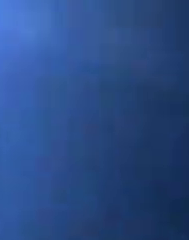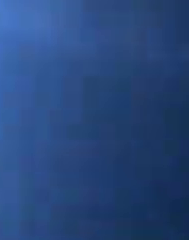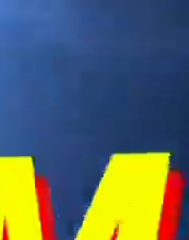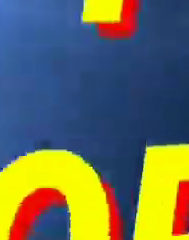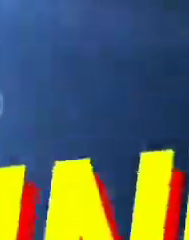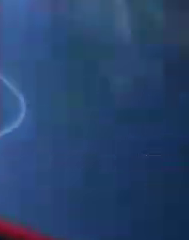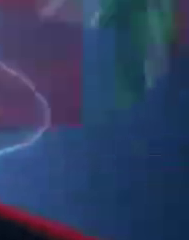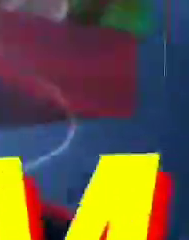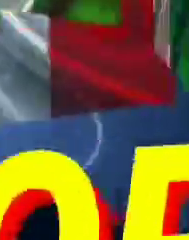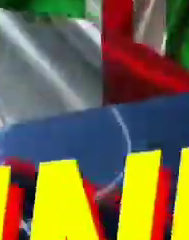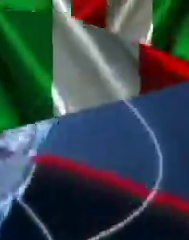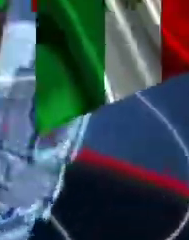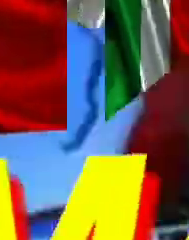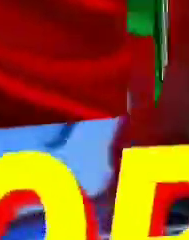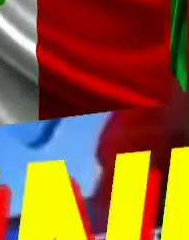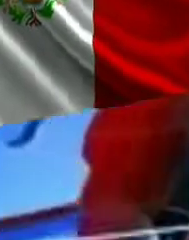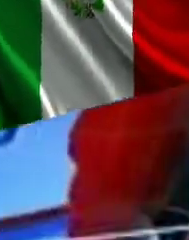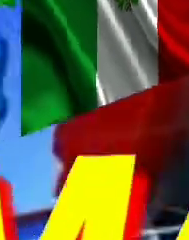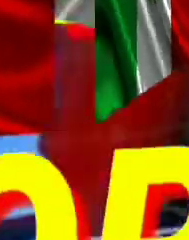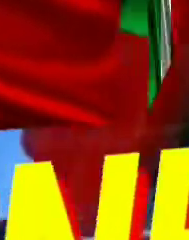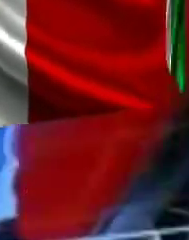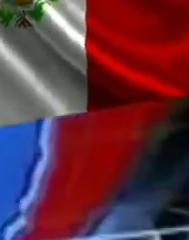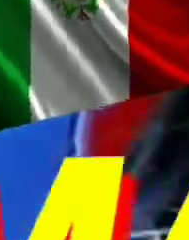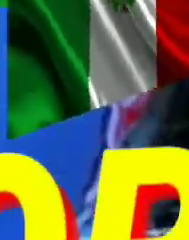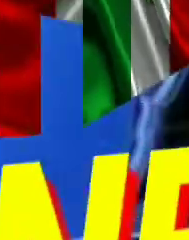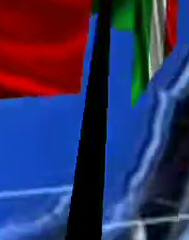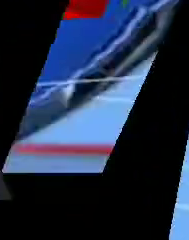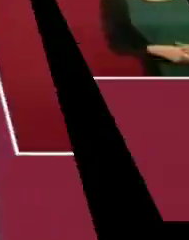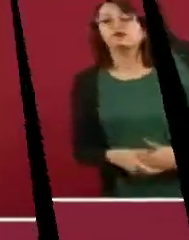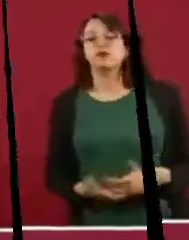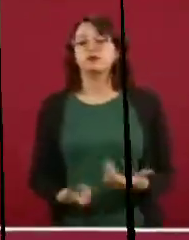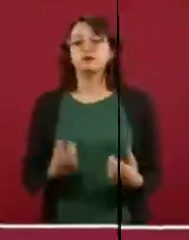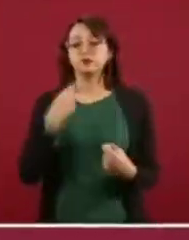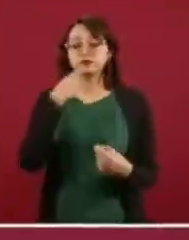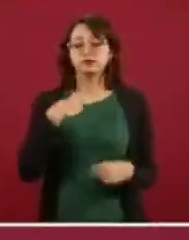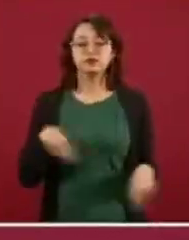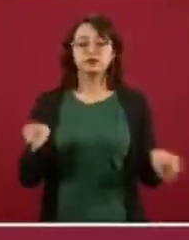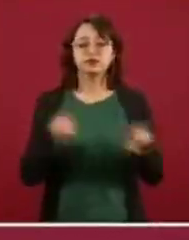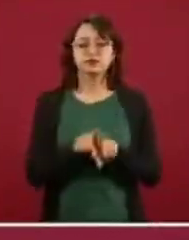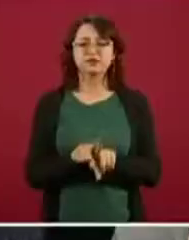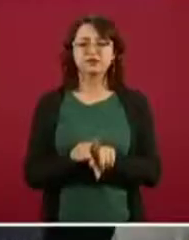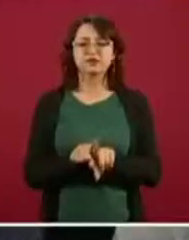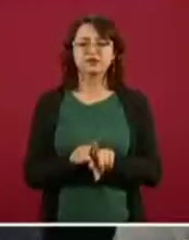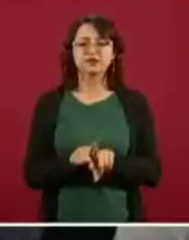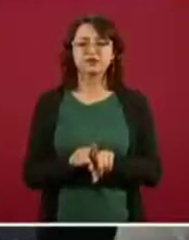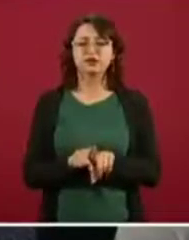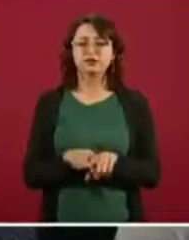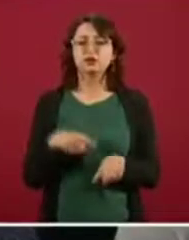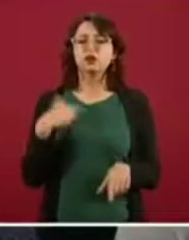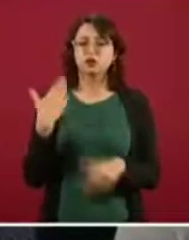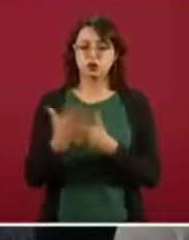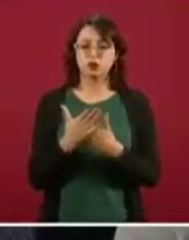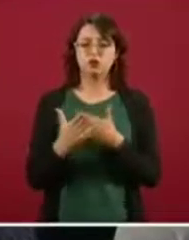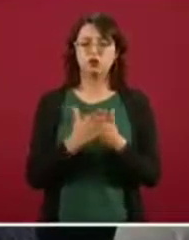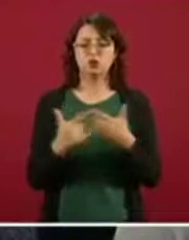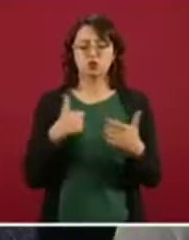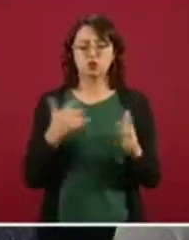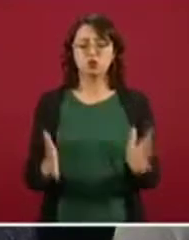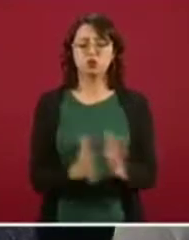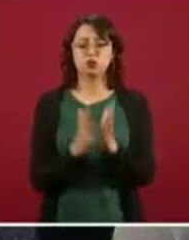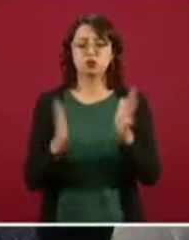mentir, no robar, no traicionar al pueblo. También les adelanto, voy a participar, nada más que